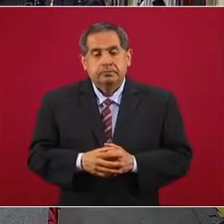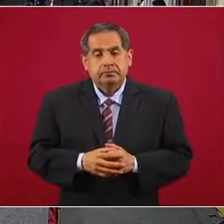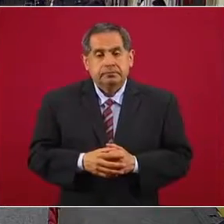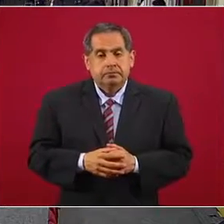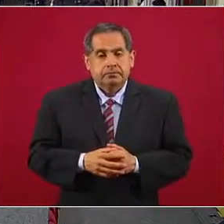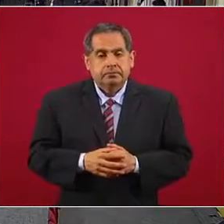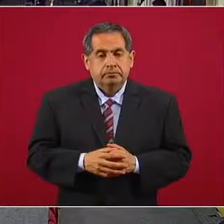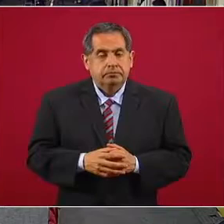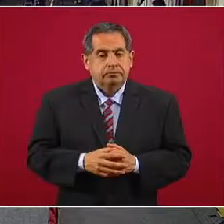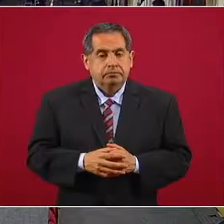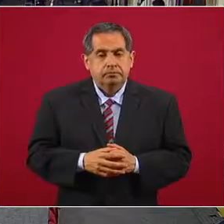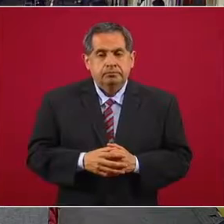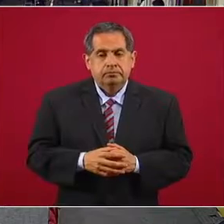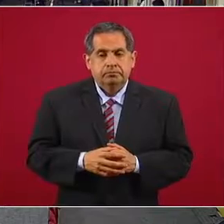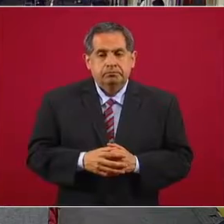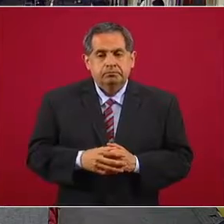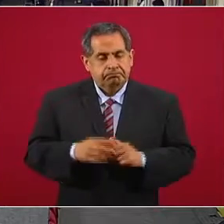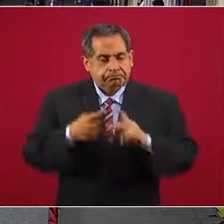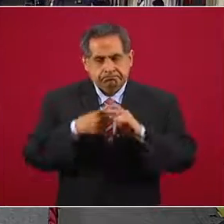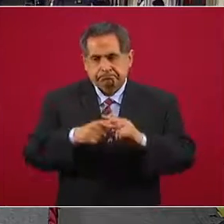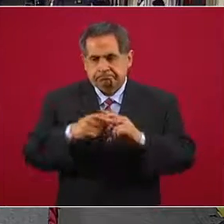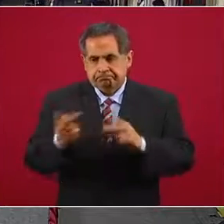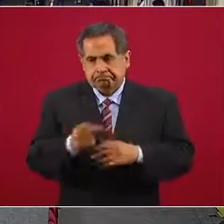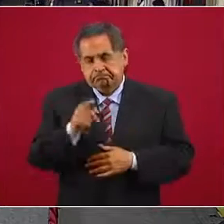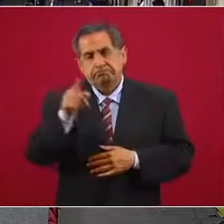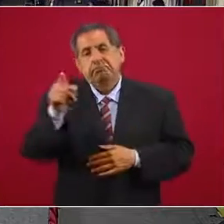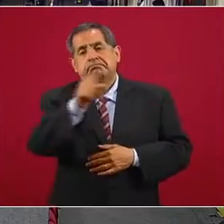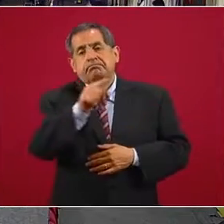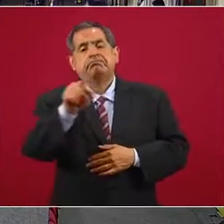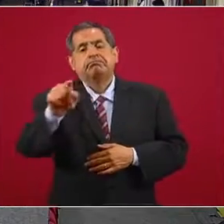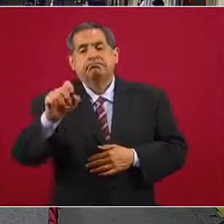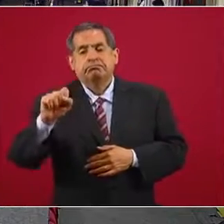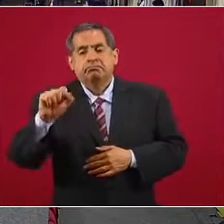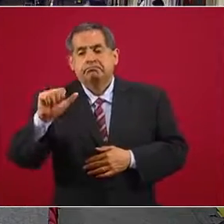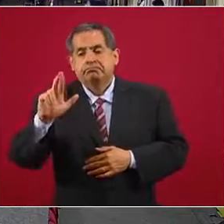a atrás. Empezamos con Sara,